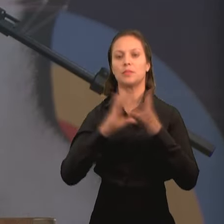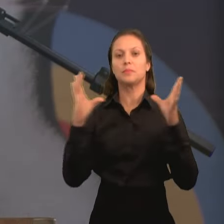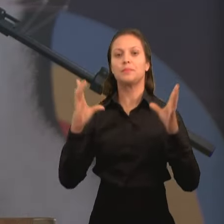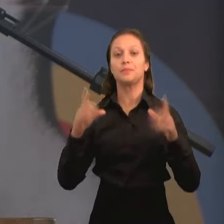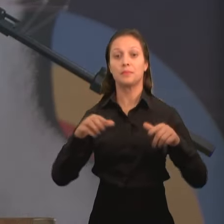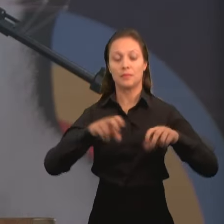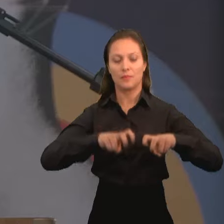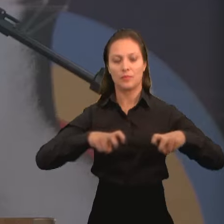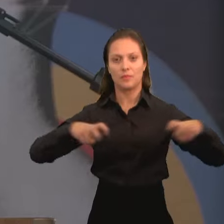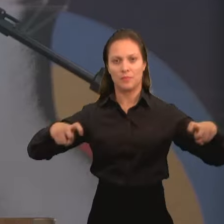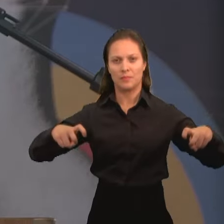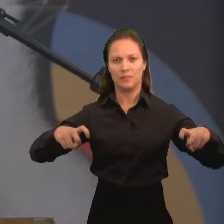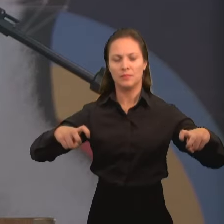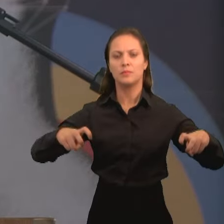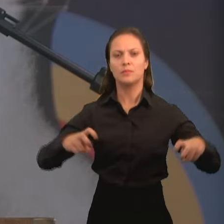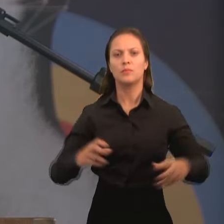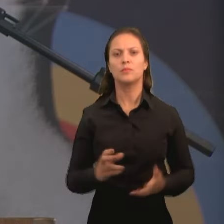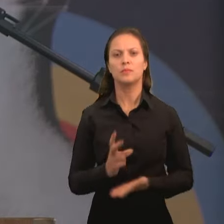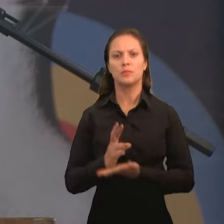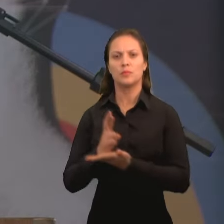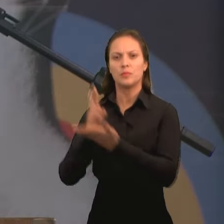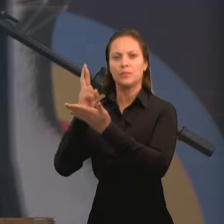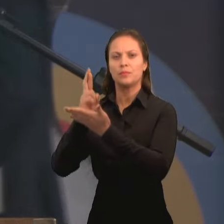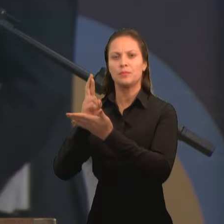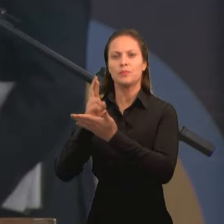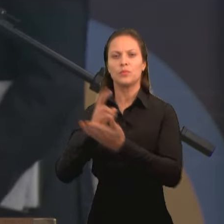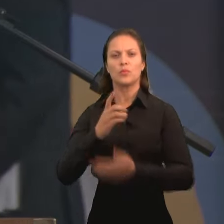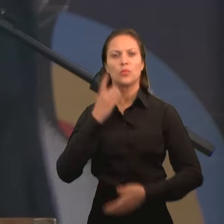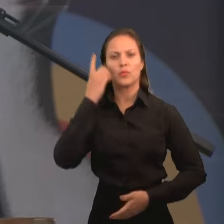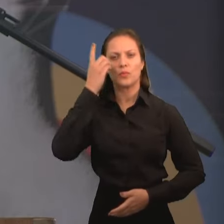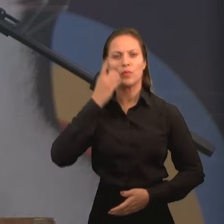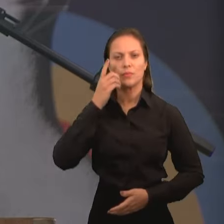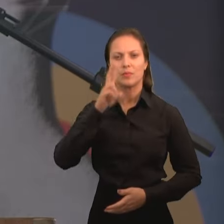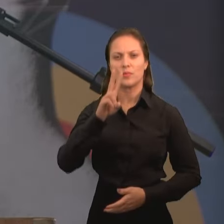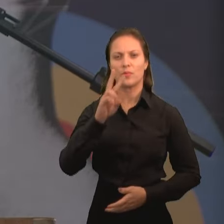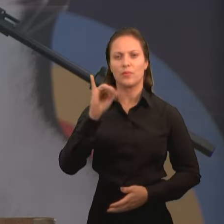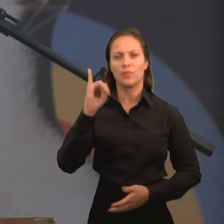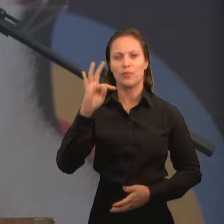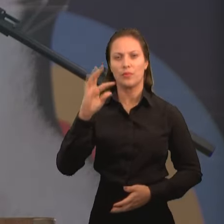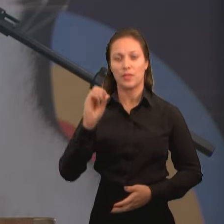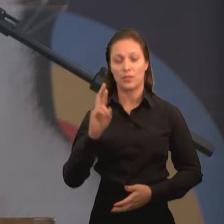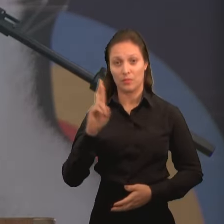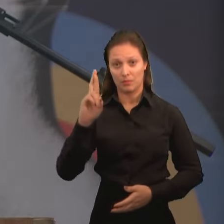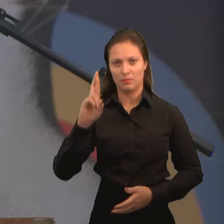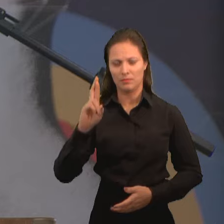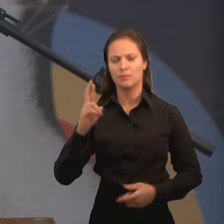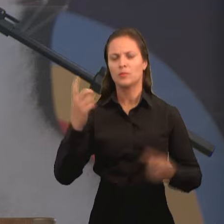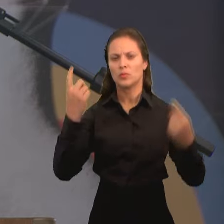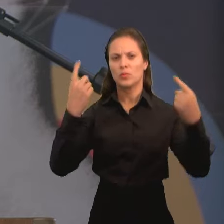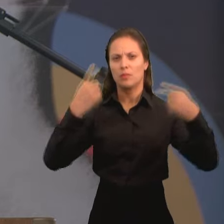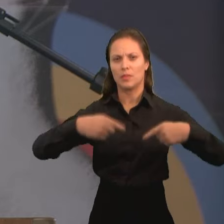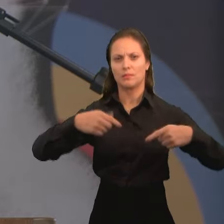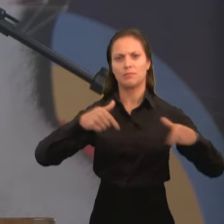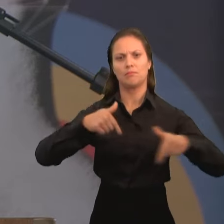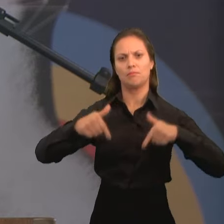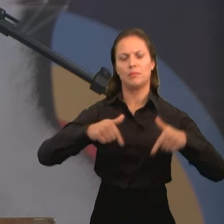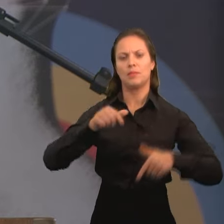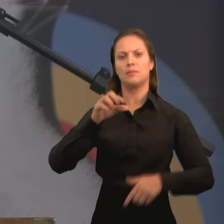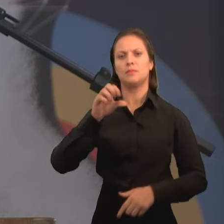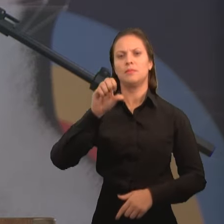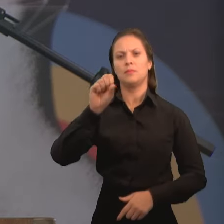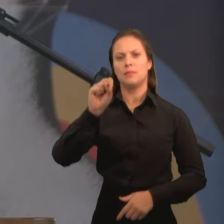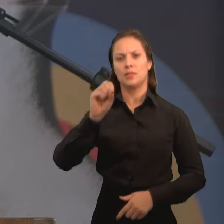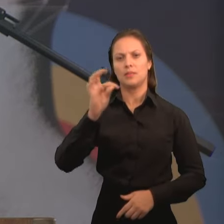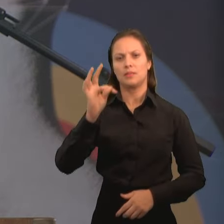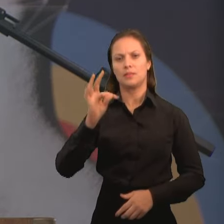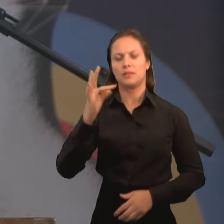y Democracia, y compone la mesa como moderador el doctor Víctor, coordinador de combate a la desinformación del Supremo